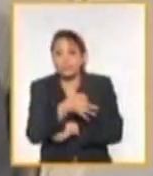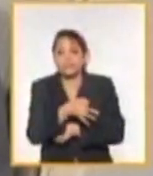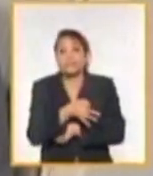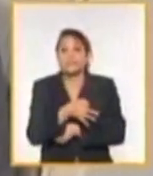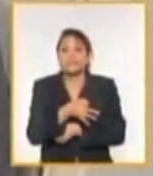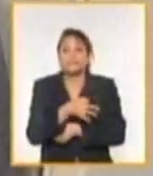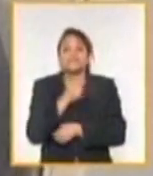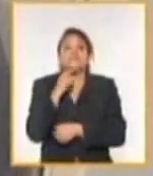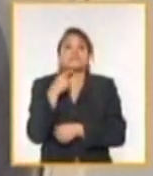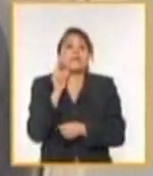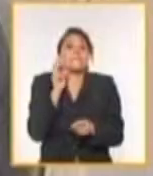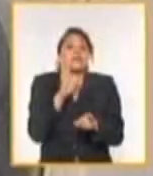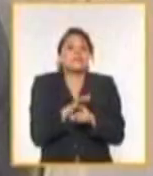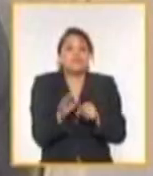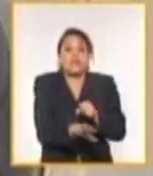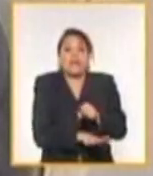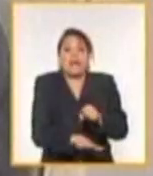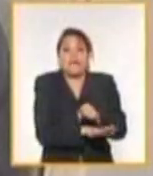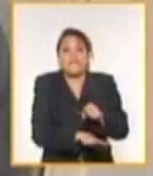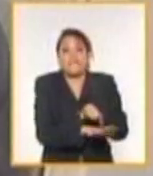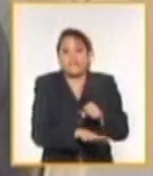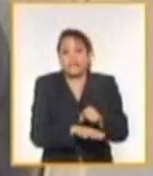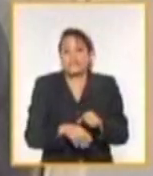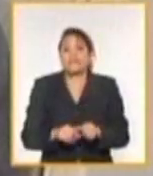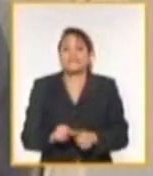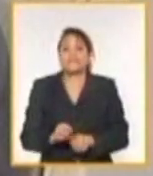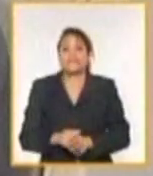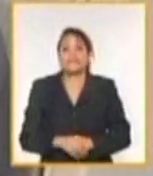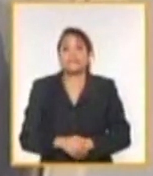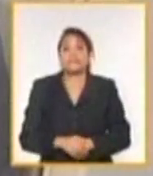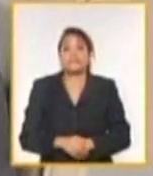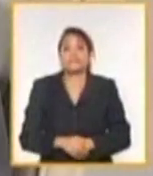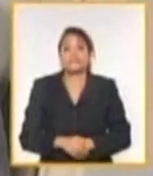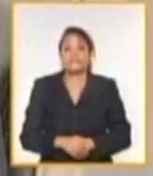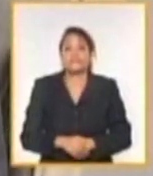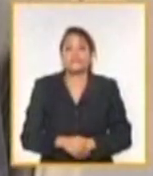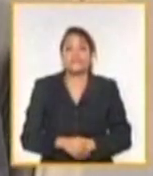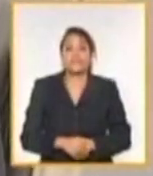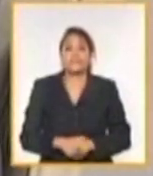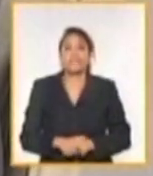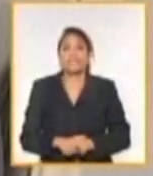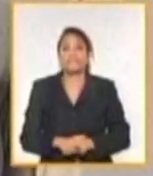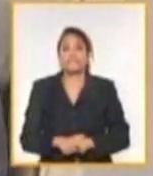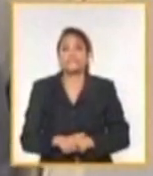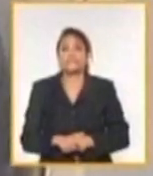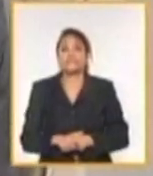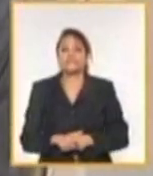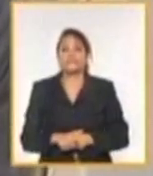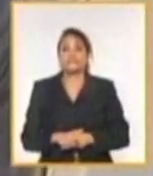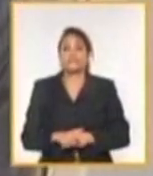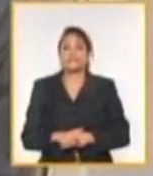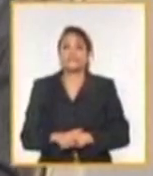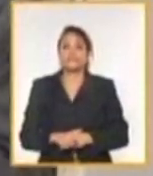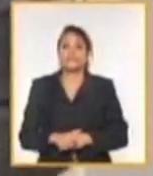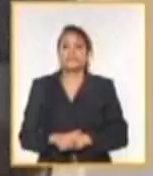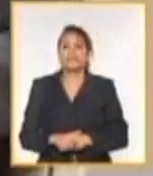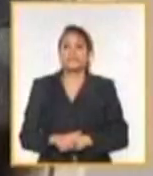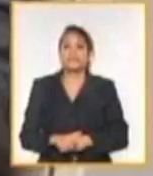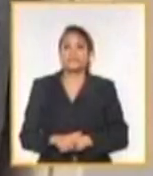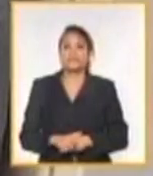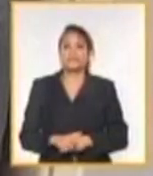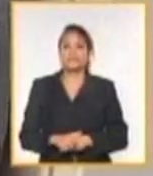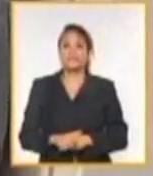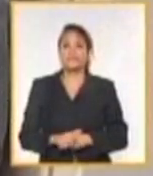trabajo del escritor Antonio Rodríguez Salvador, Chichito, ¿no?, que es como le decimos los amigos, ¿no?, que